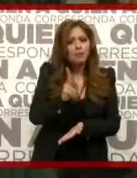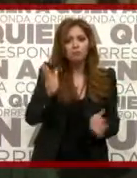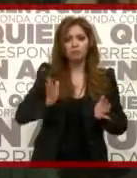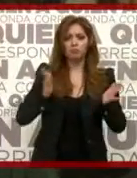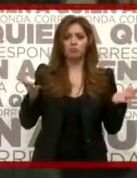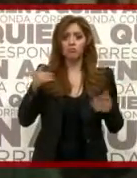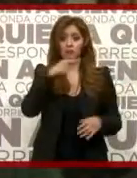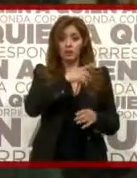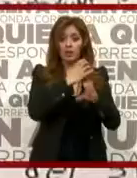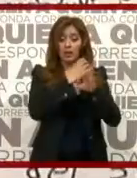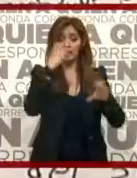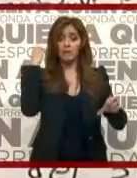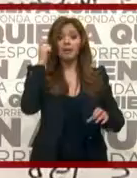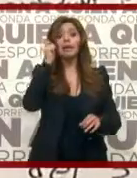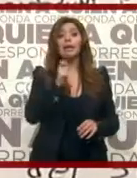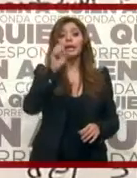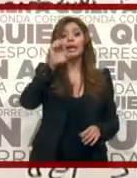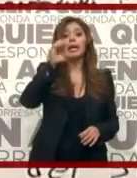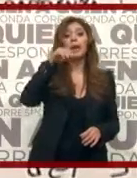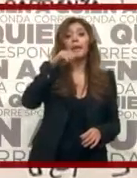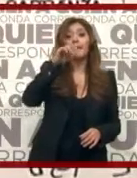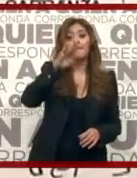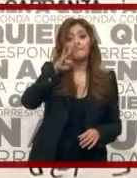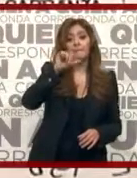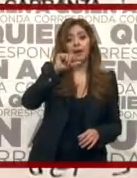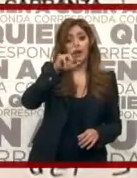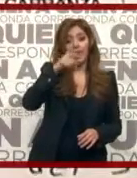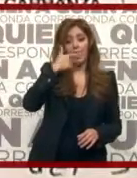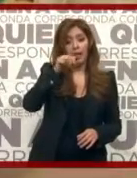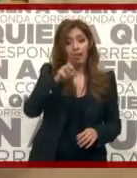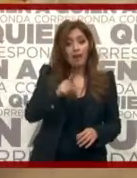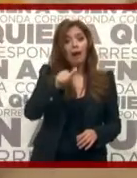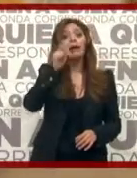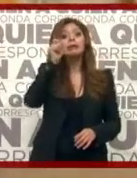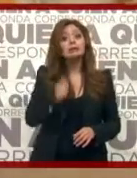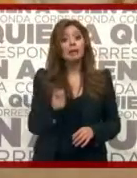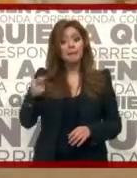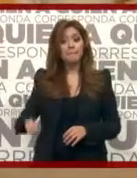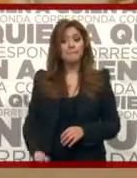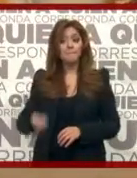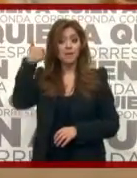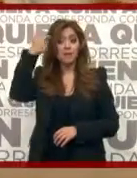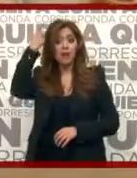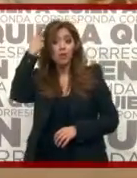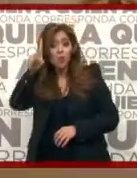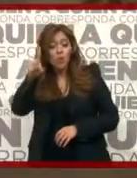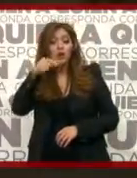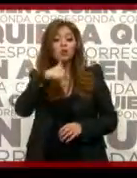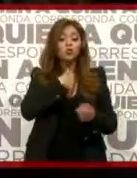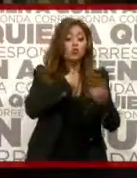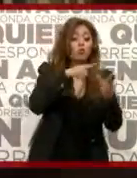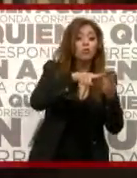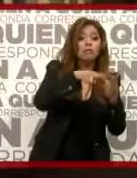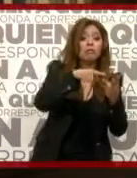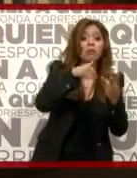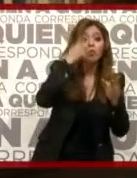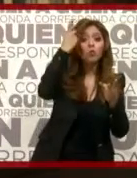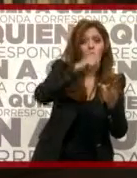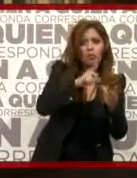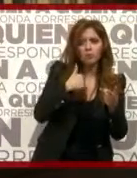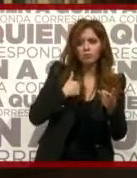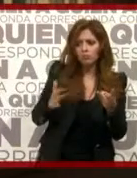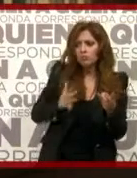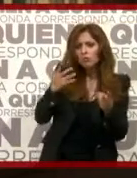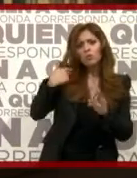La camioneta estaba embargada, ¿no? Por la primera dueña, yo soy la tercera. Fui, con mis abogados,